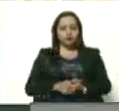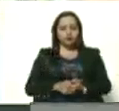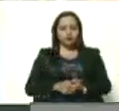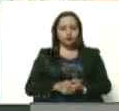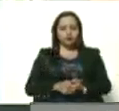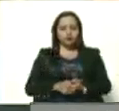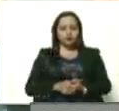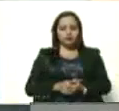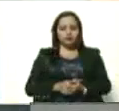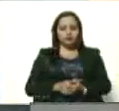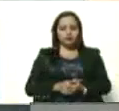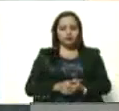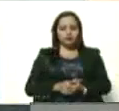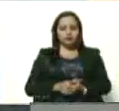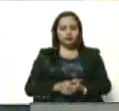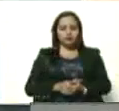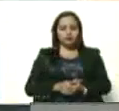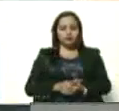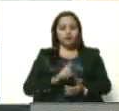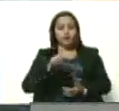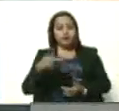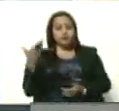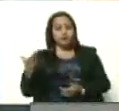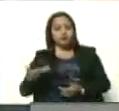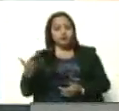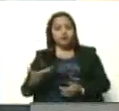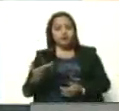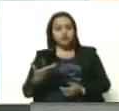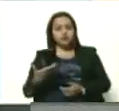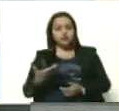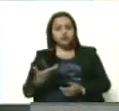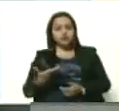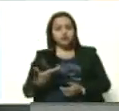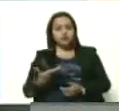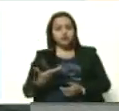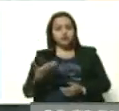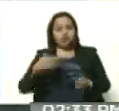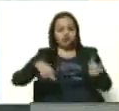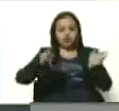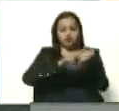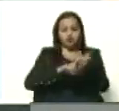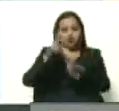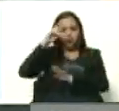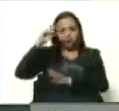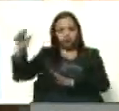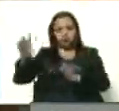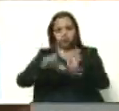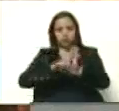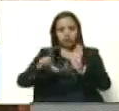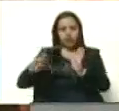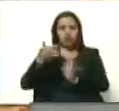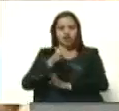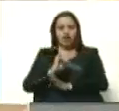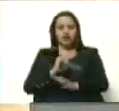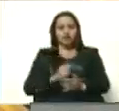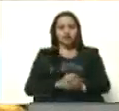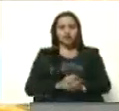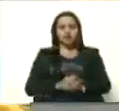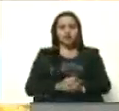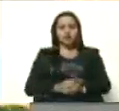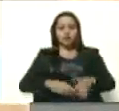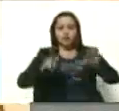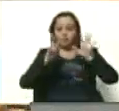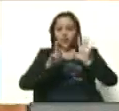Bien, por otra parte, es importante mencionar que el Consejo Legislativo cuenta con